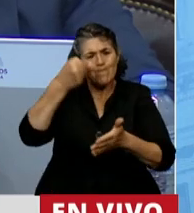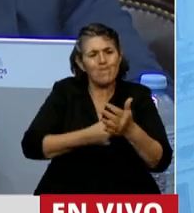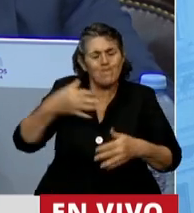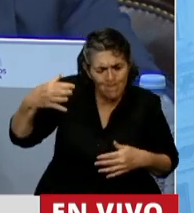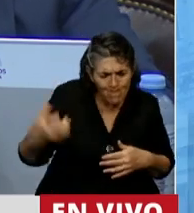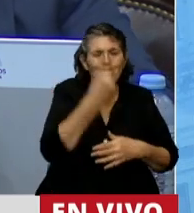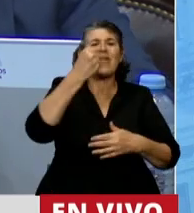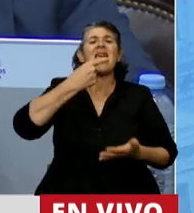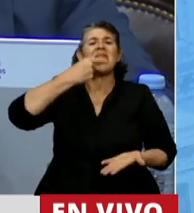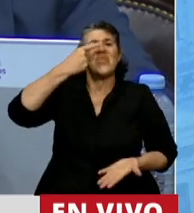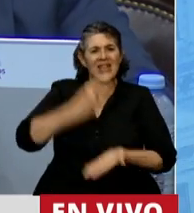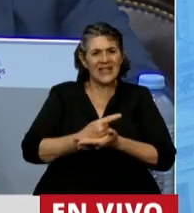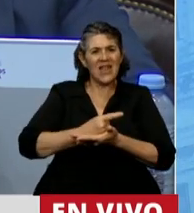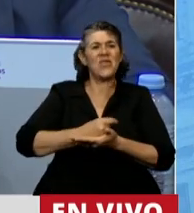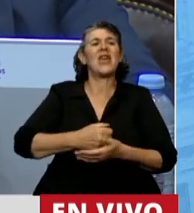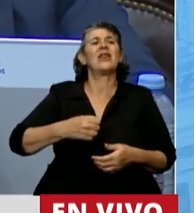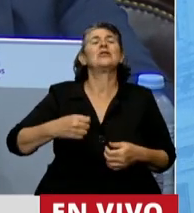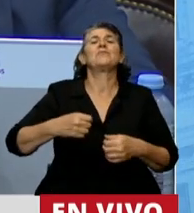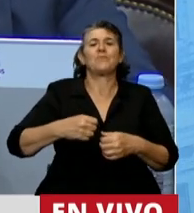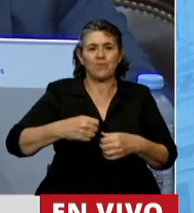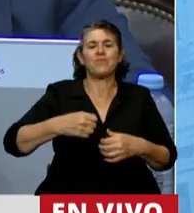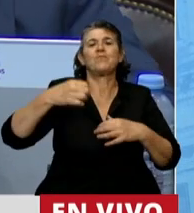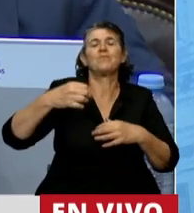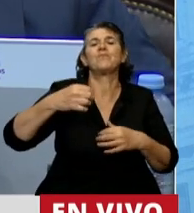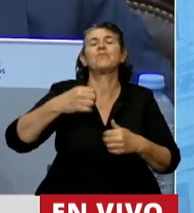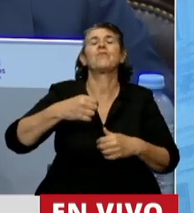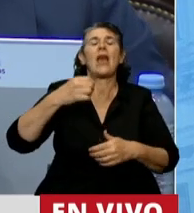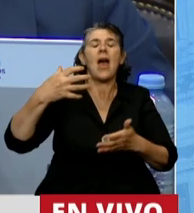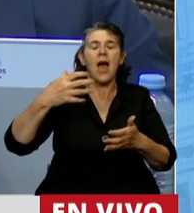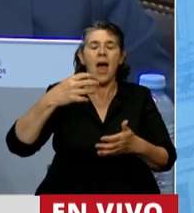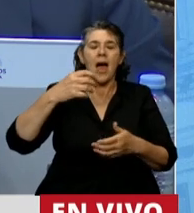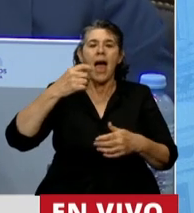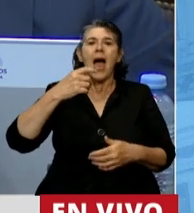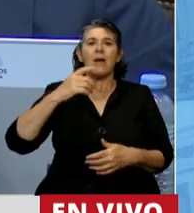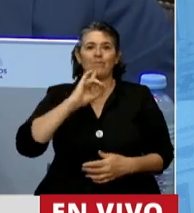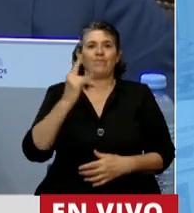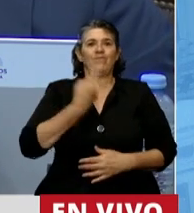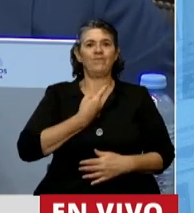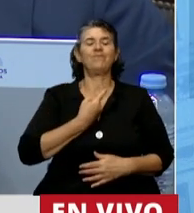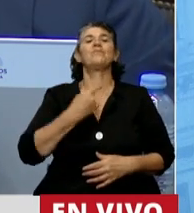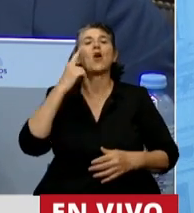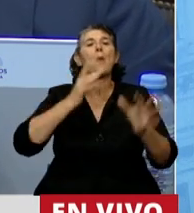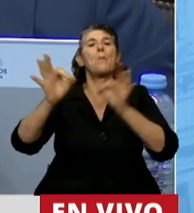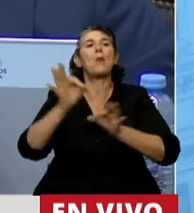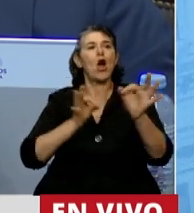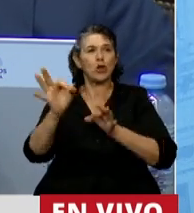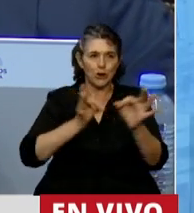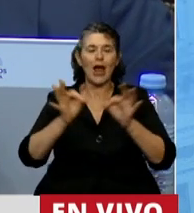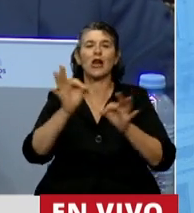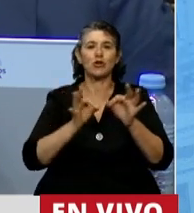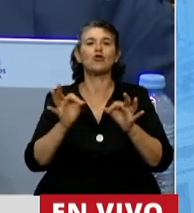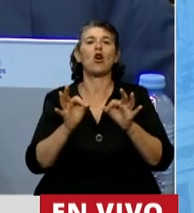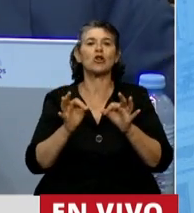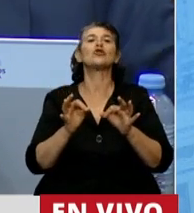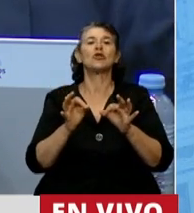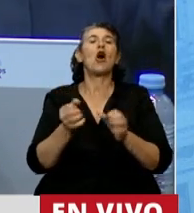y para poder ejercer nuestros derechos sexuales y reproductivos, autonomía para poder construir nuestros proyectos educativos y laborales,